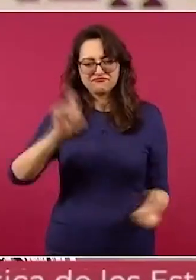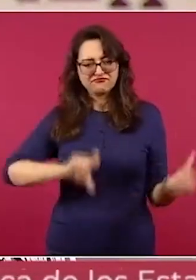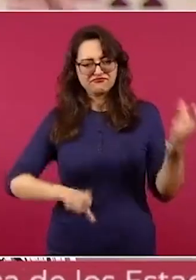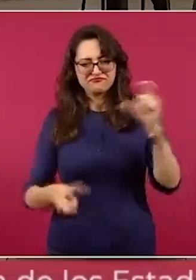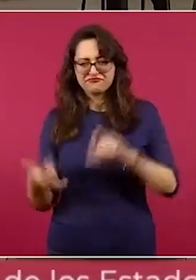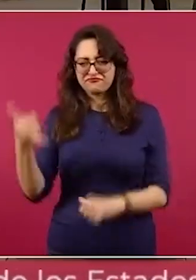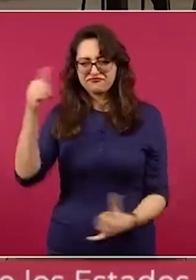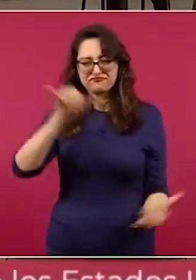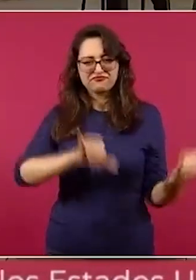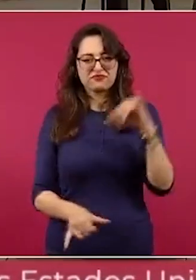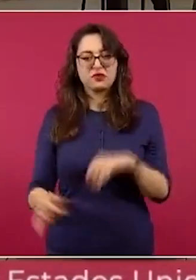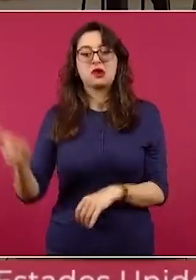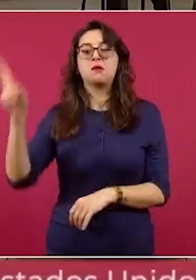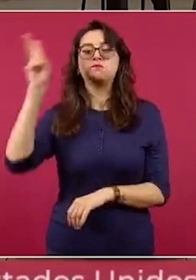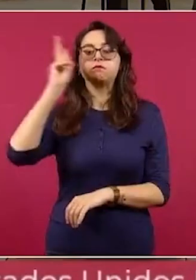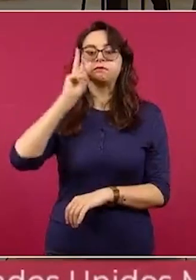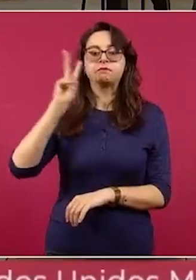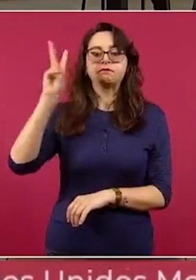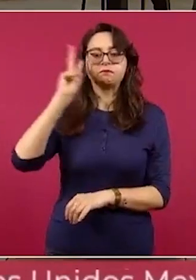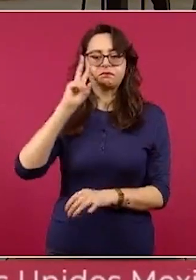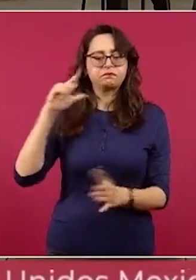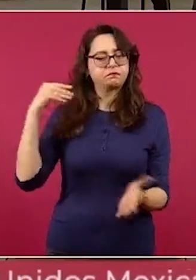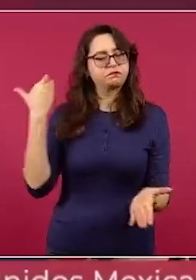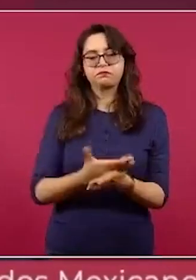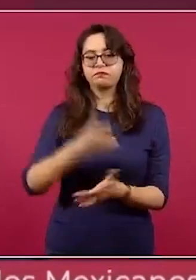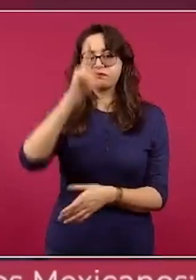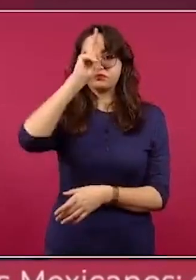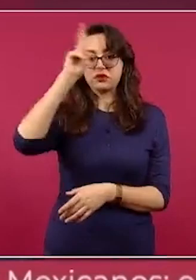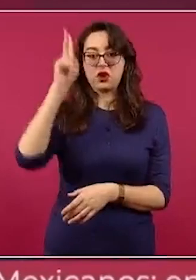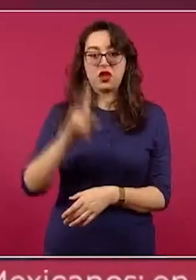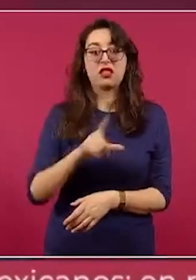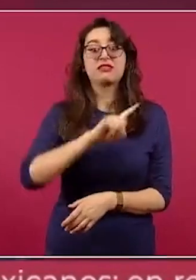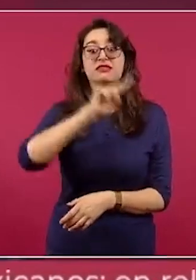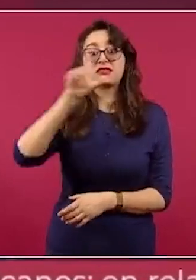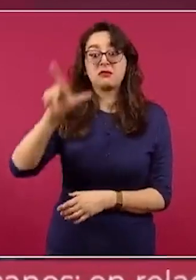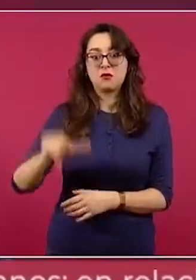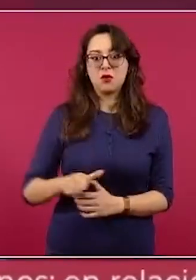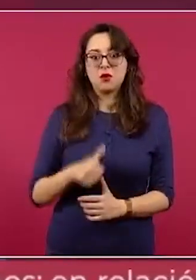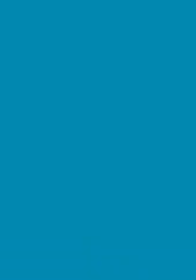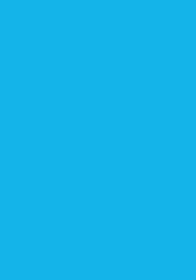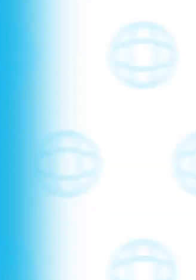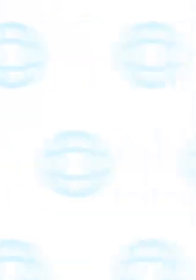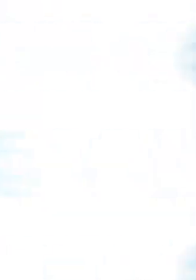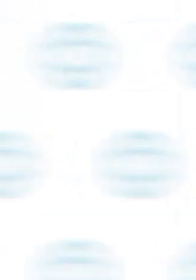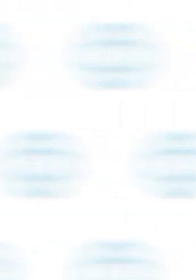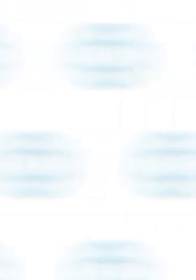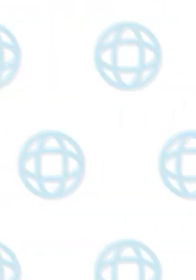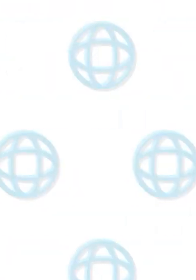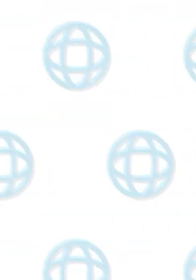vapeadores, adicción inducida y el peligro de que además sea un puente para otras adicciones mayores.